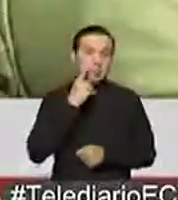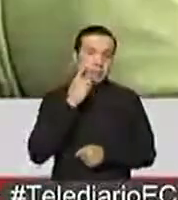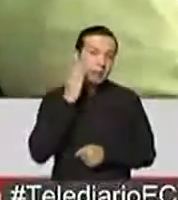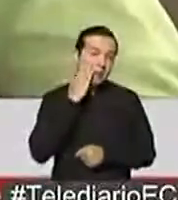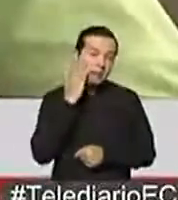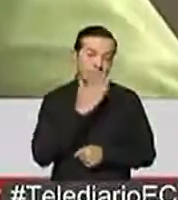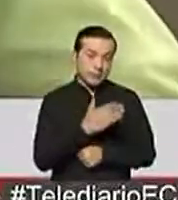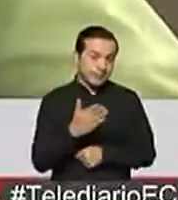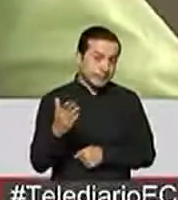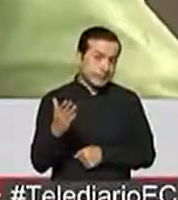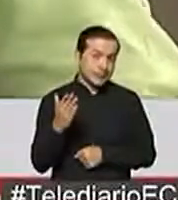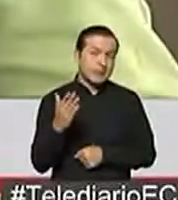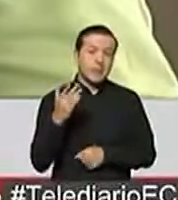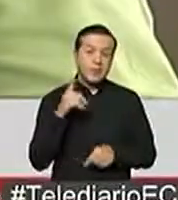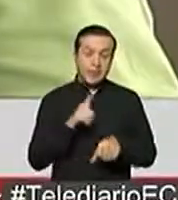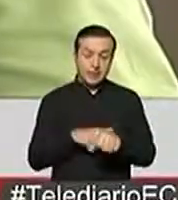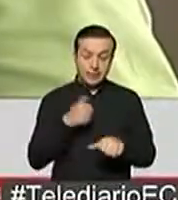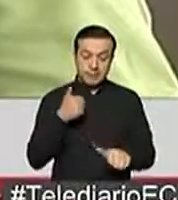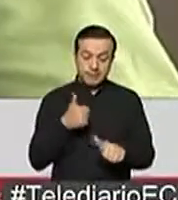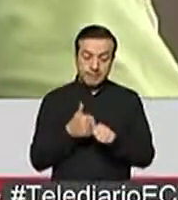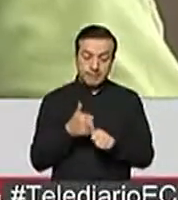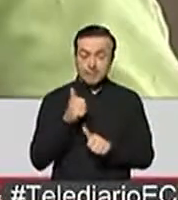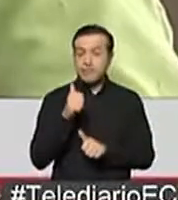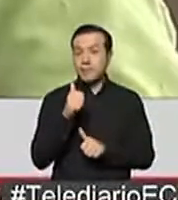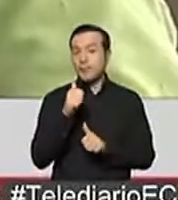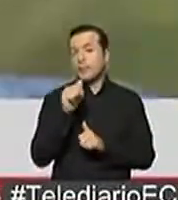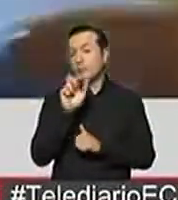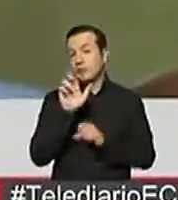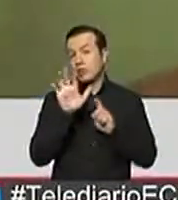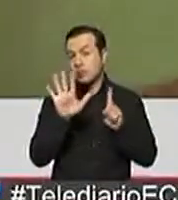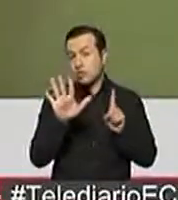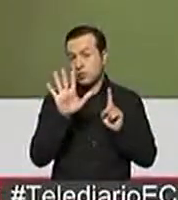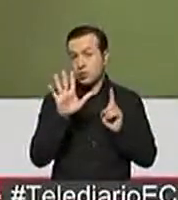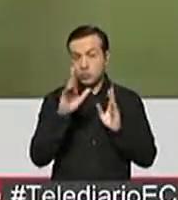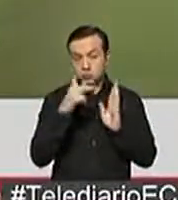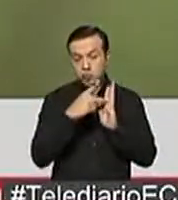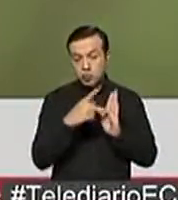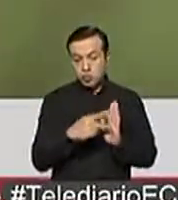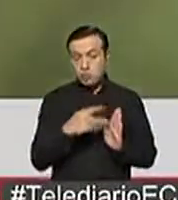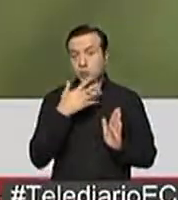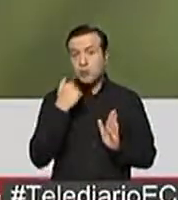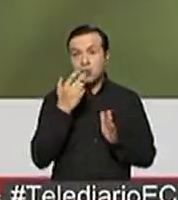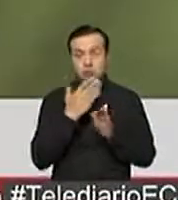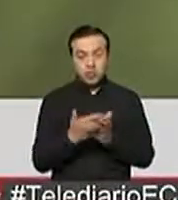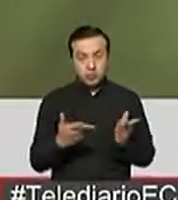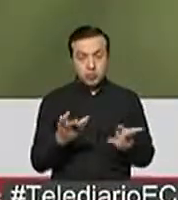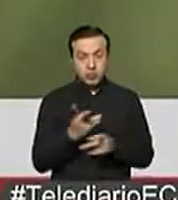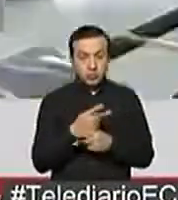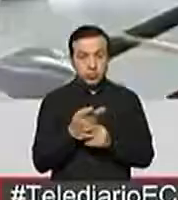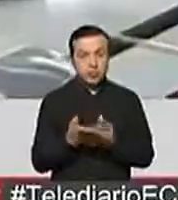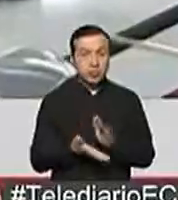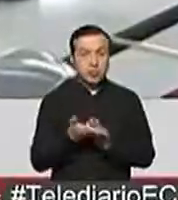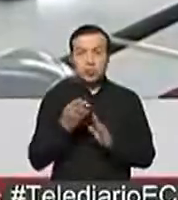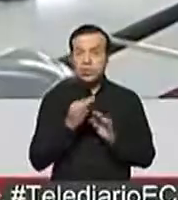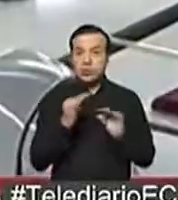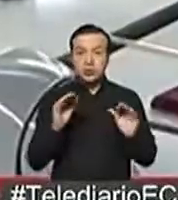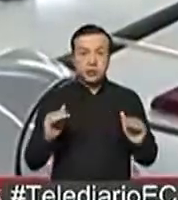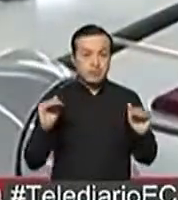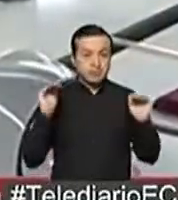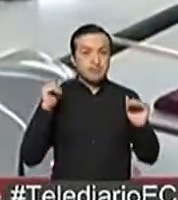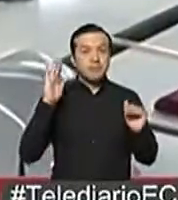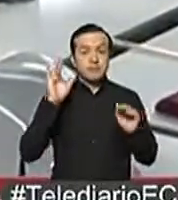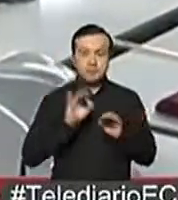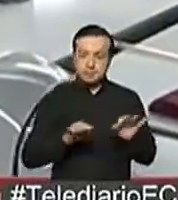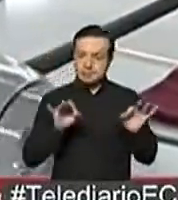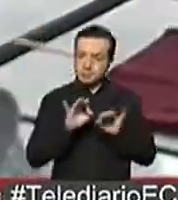el corto plazo, el sector trabajará en una agenda de 6 puntos con el fin de mejorar sus productos y servicios, porque es el momento de poner el